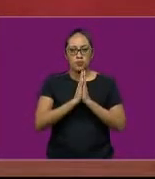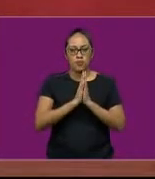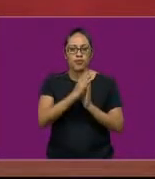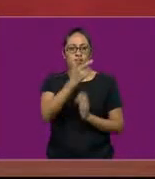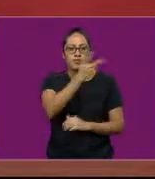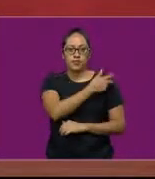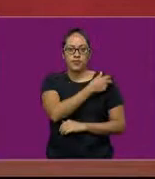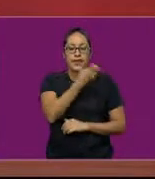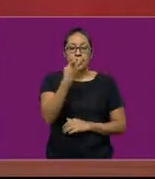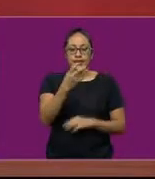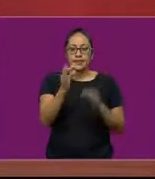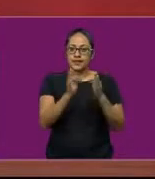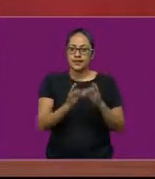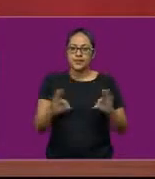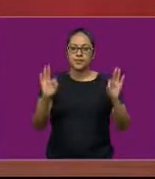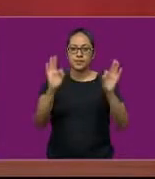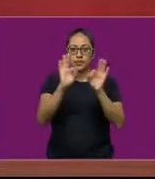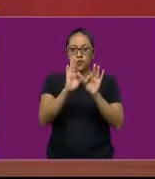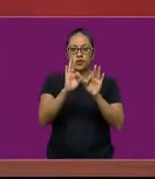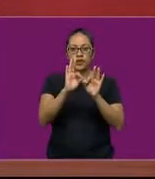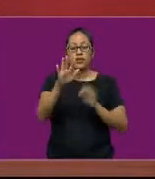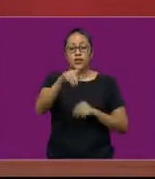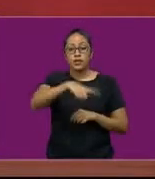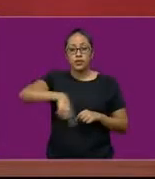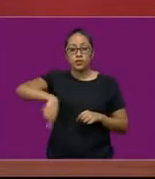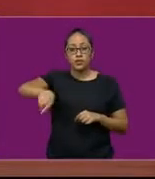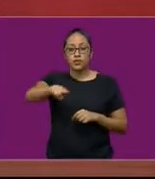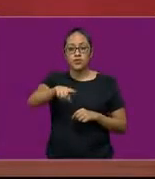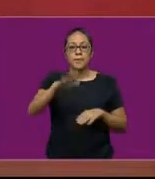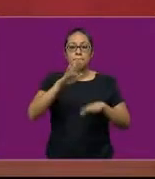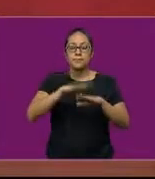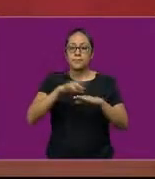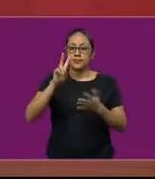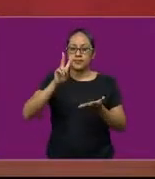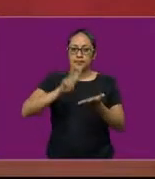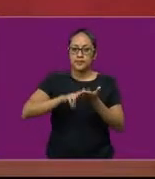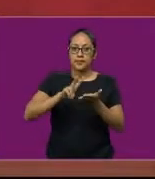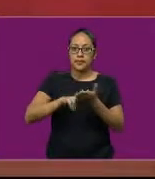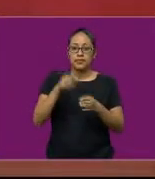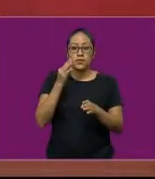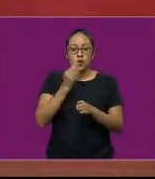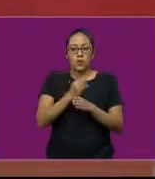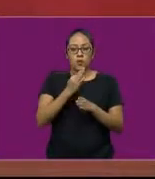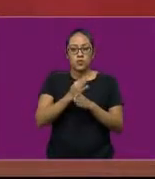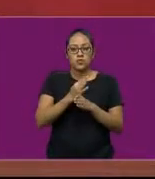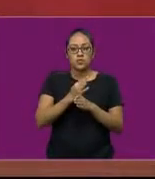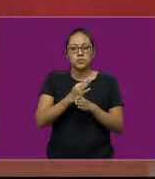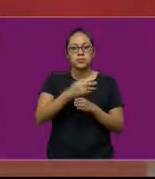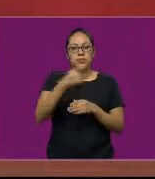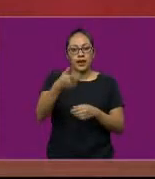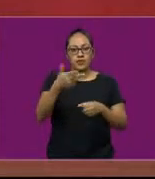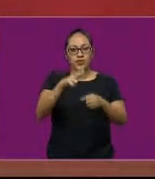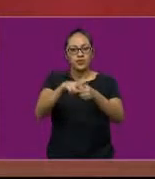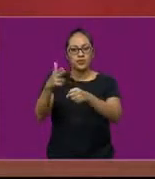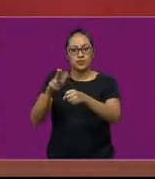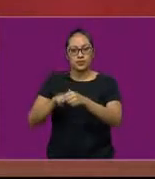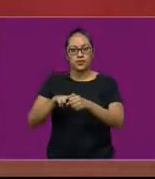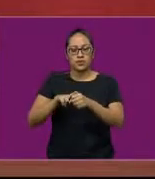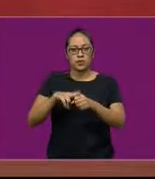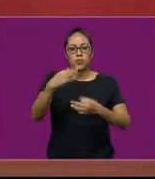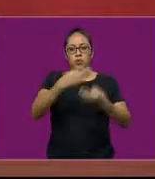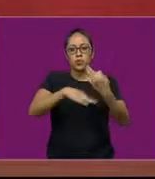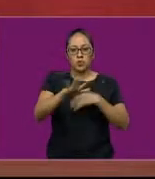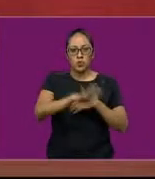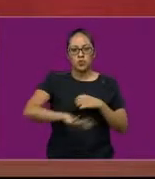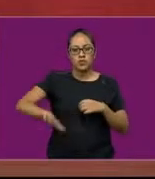muy importante que ustedes, que son el recurso más valioso en este momento de los hospitales y de todo el sector